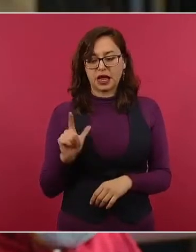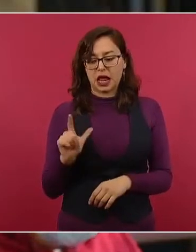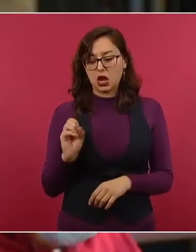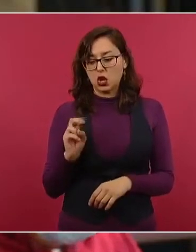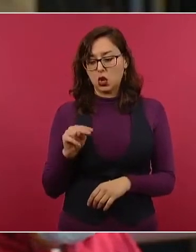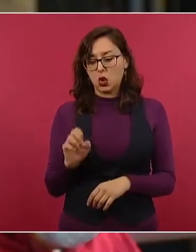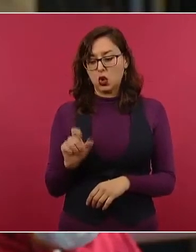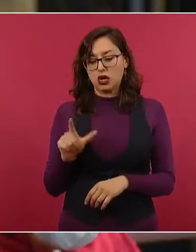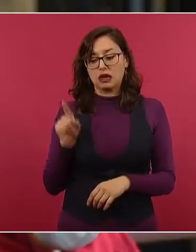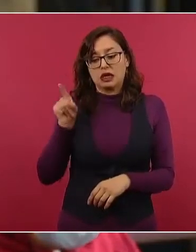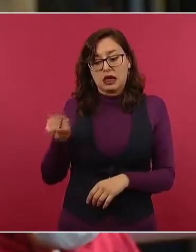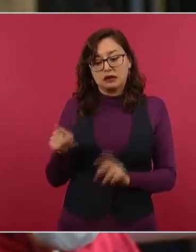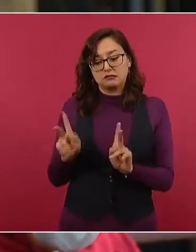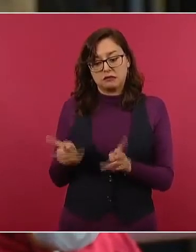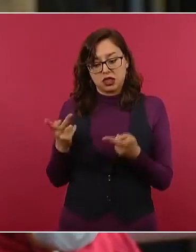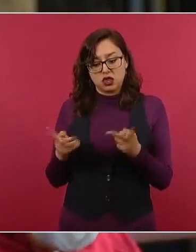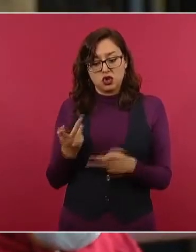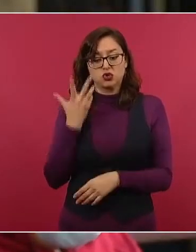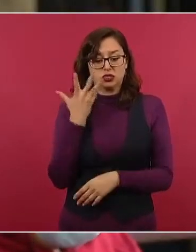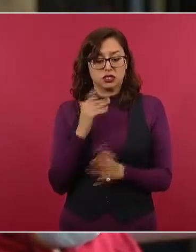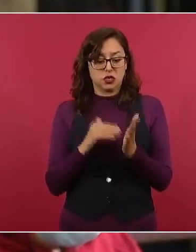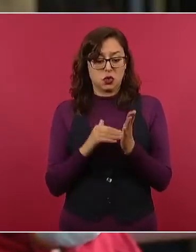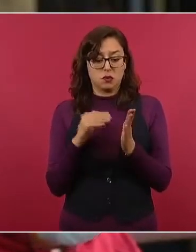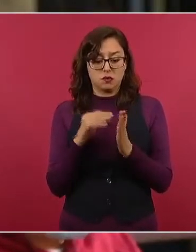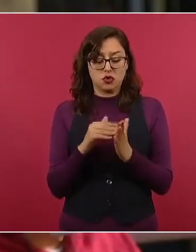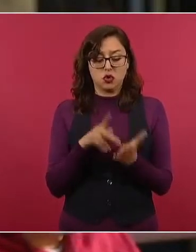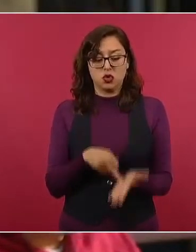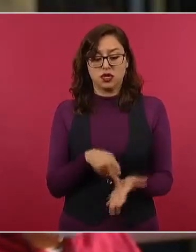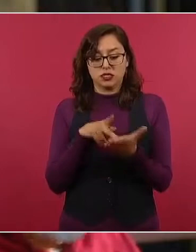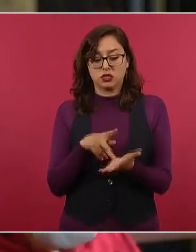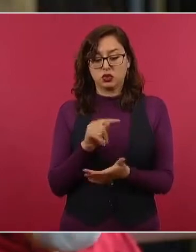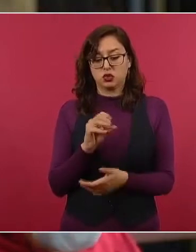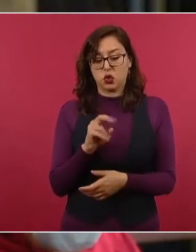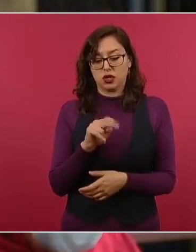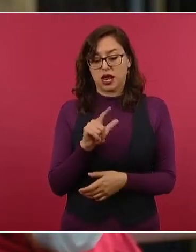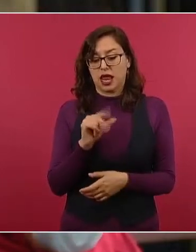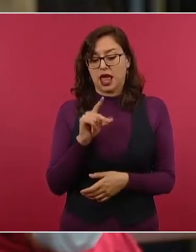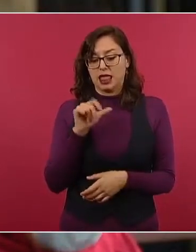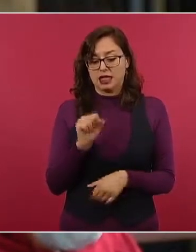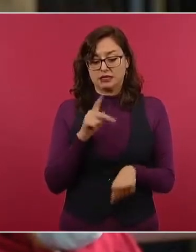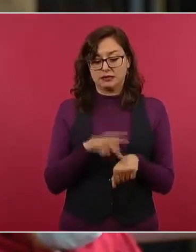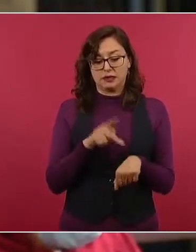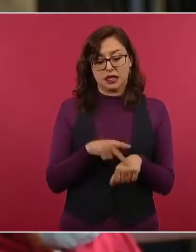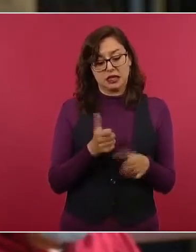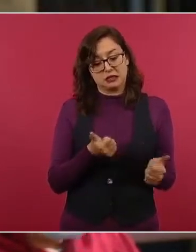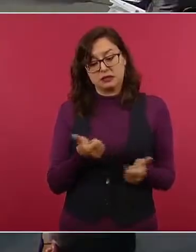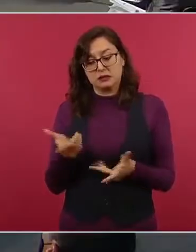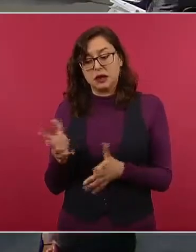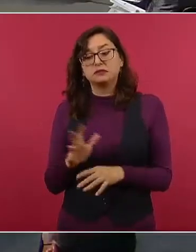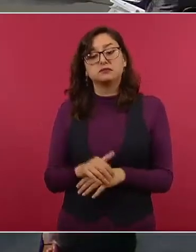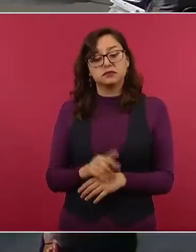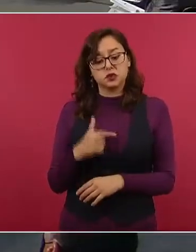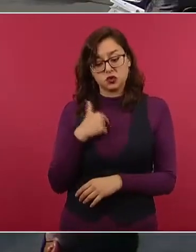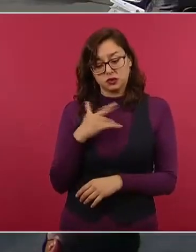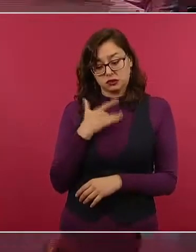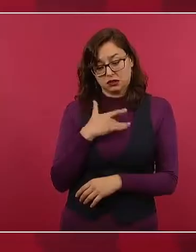de toneladas de balasto, cosa que a mí se me hace... Sí, es pero lo que, tampoco no son